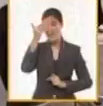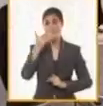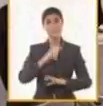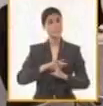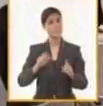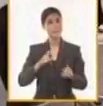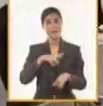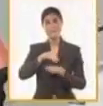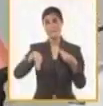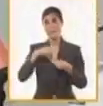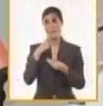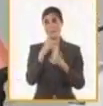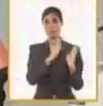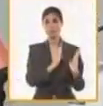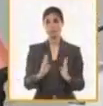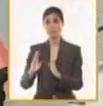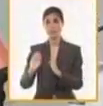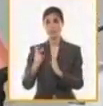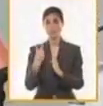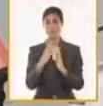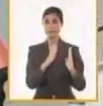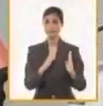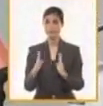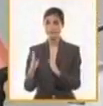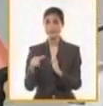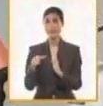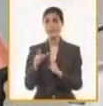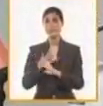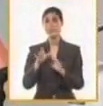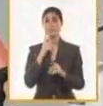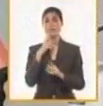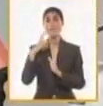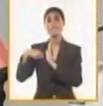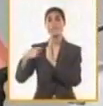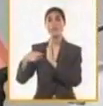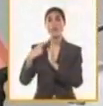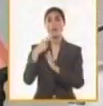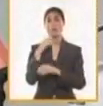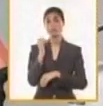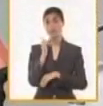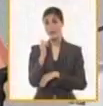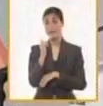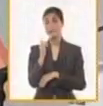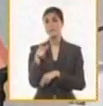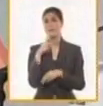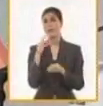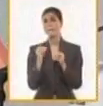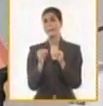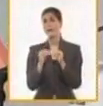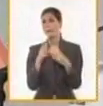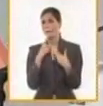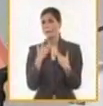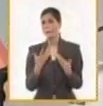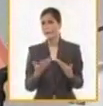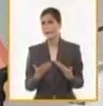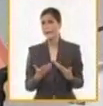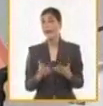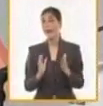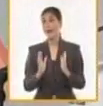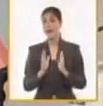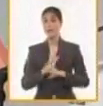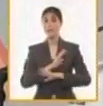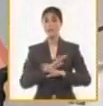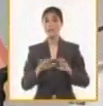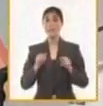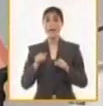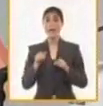mesa redonda. Vamos a comenzar con el siguiente material que se refiere a las declaraciones de Sergei Lavrov,